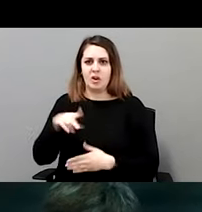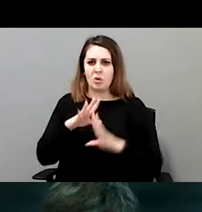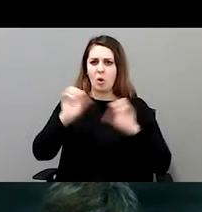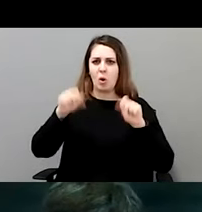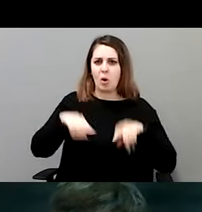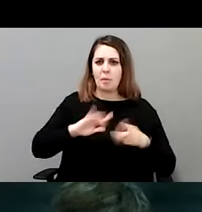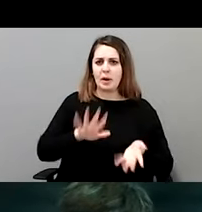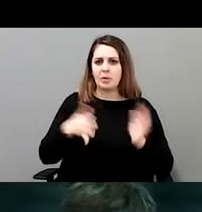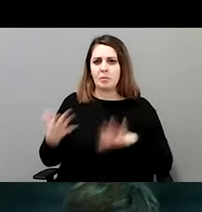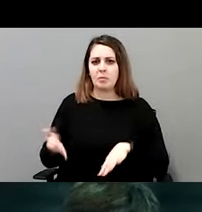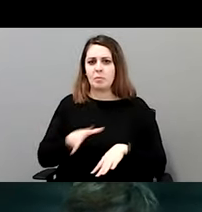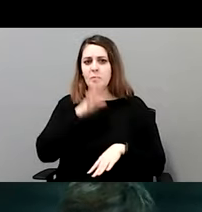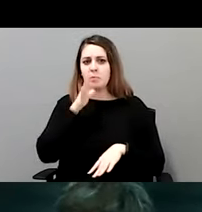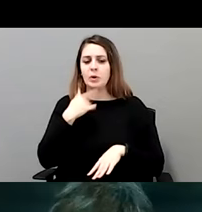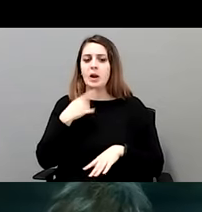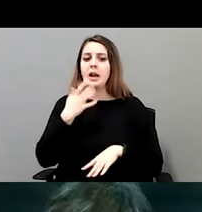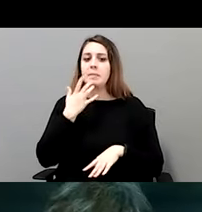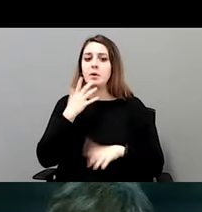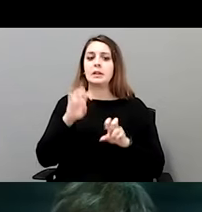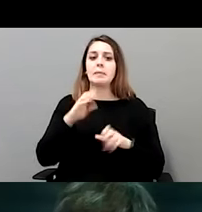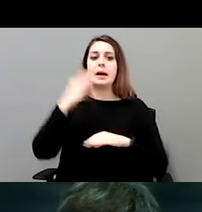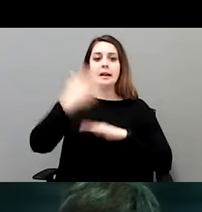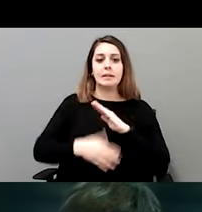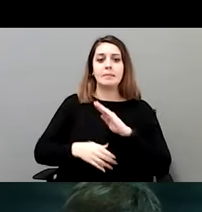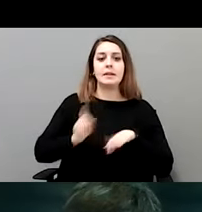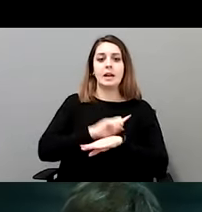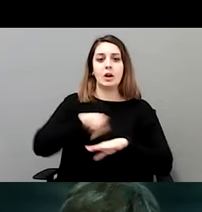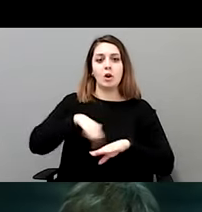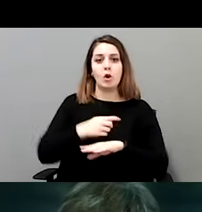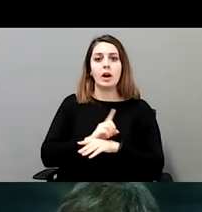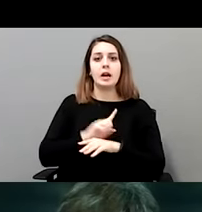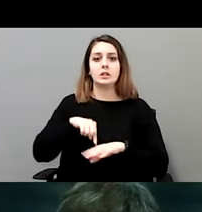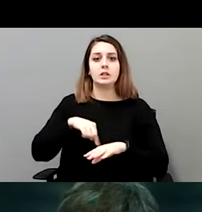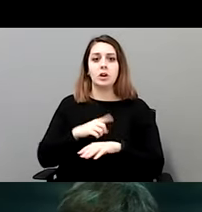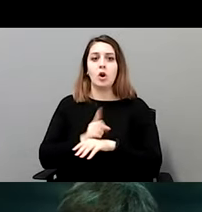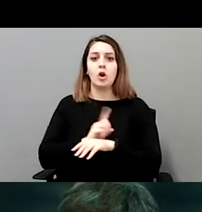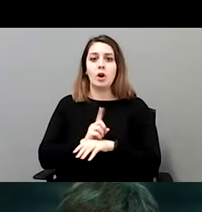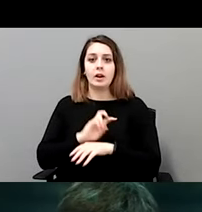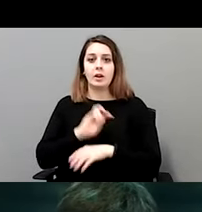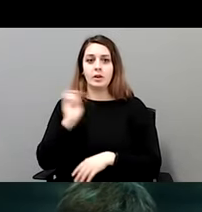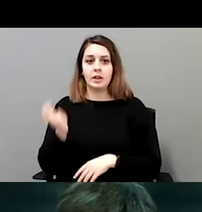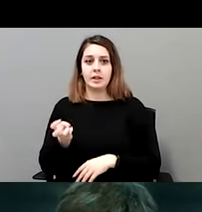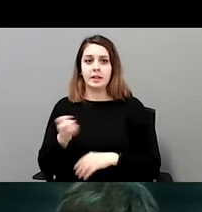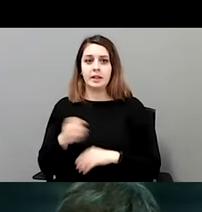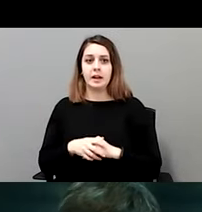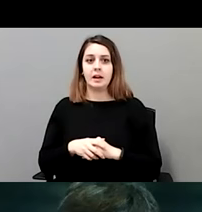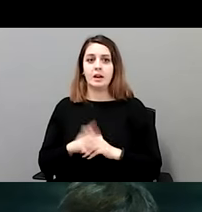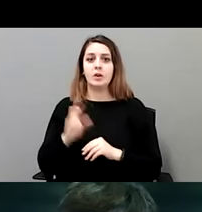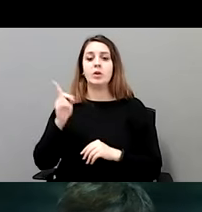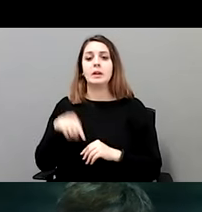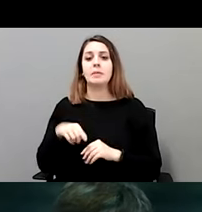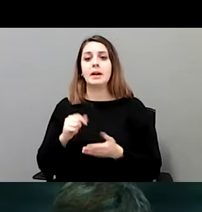de horas, horario, etc. Por otro lado, los costes laborales